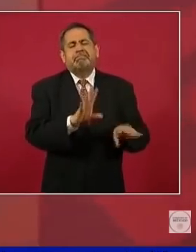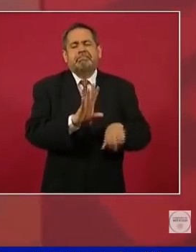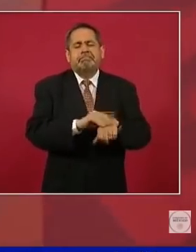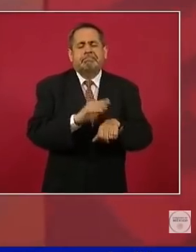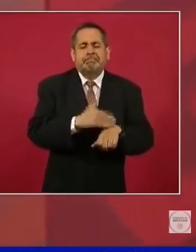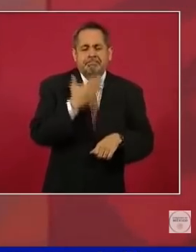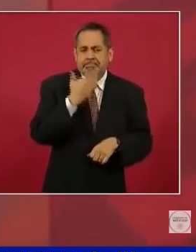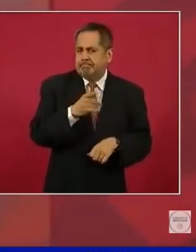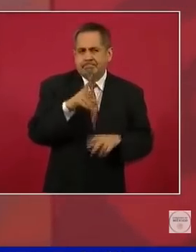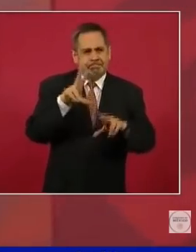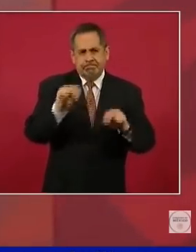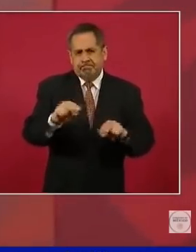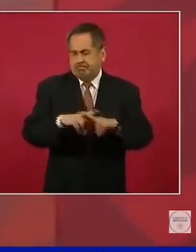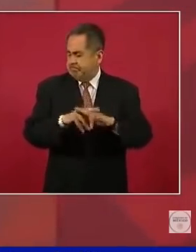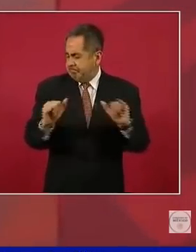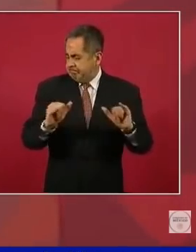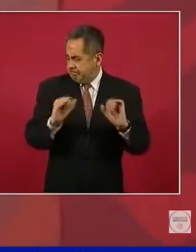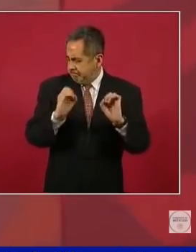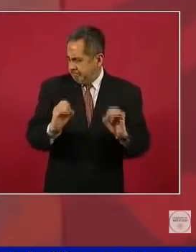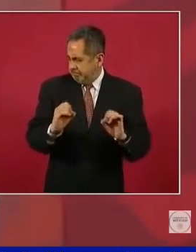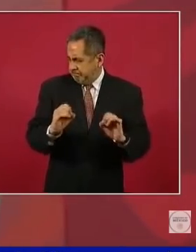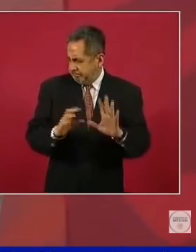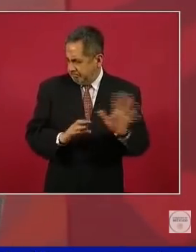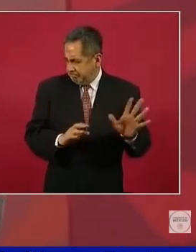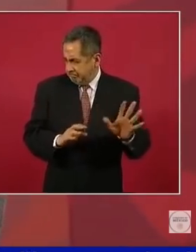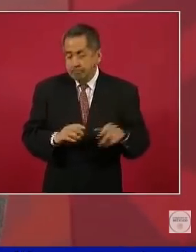para los corruptos,